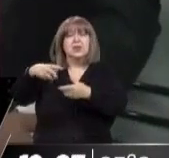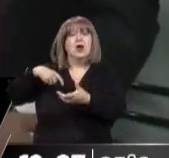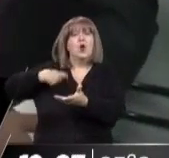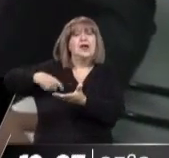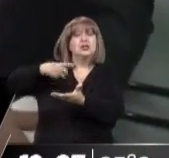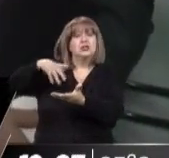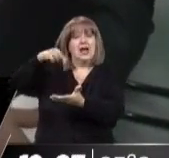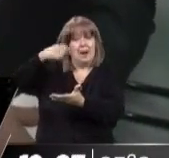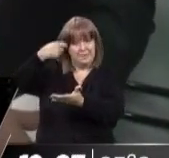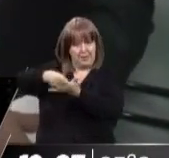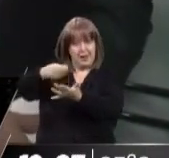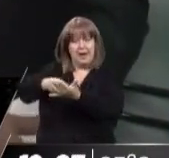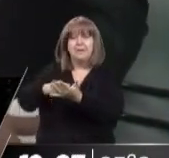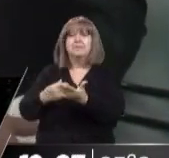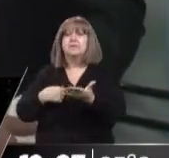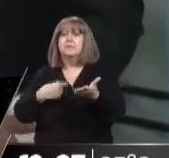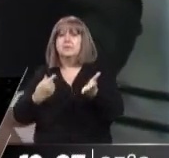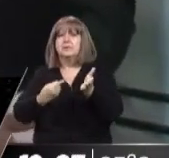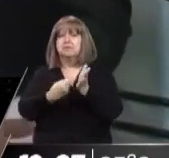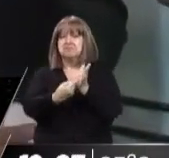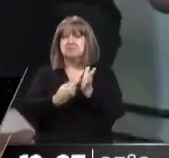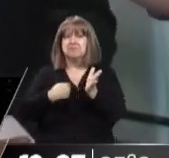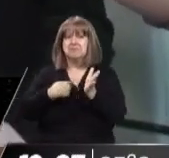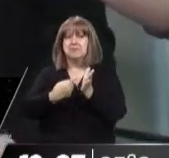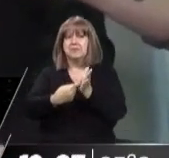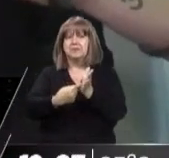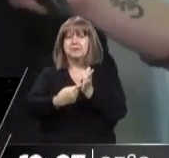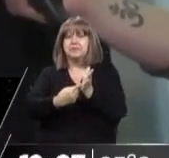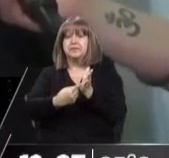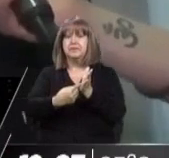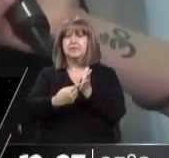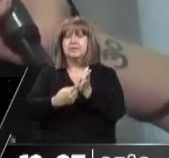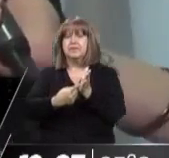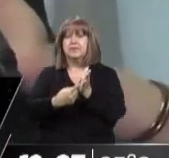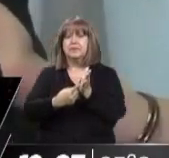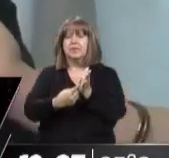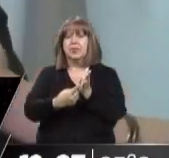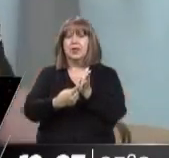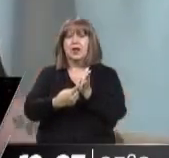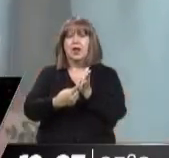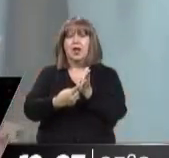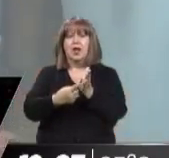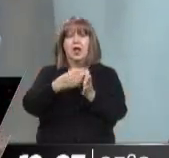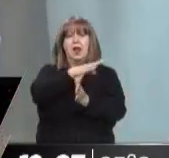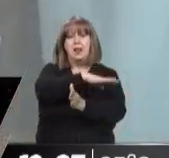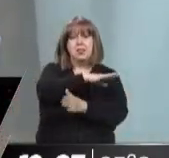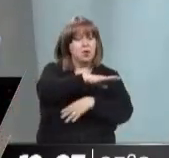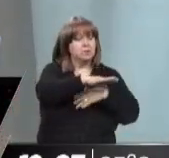de constatar o de alguna manera dar cuenta de que el niño